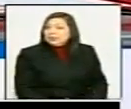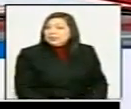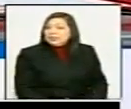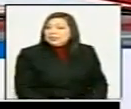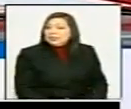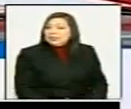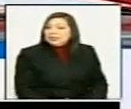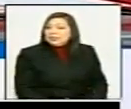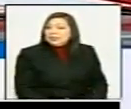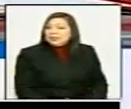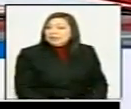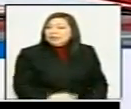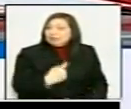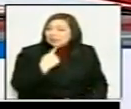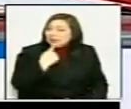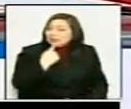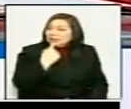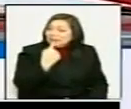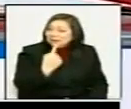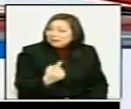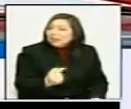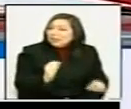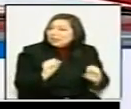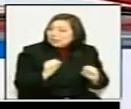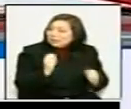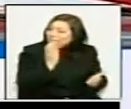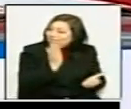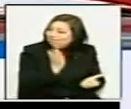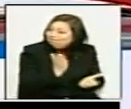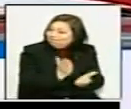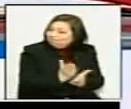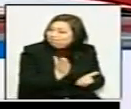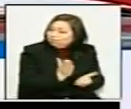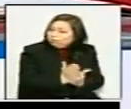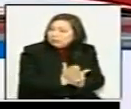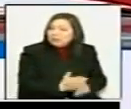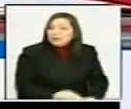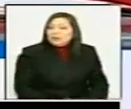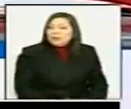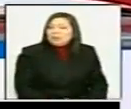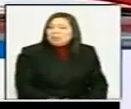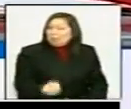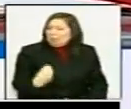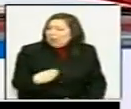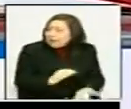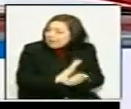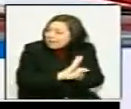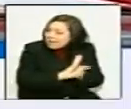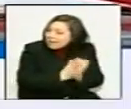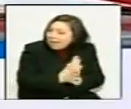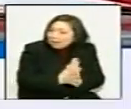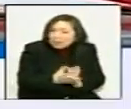Niego tajantemente, pero así tajantemente, haber recibido